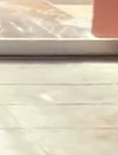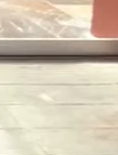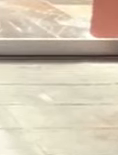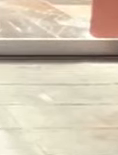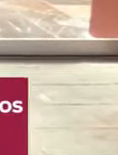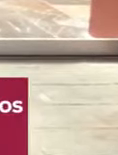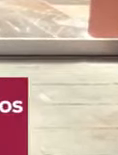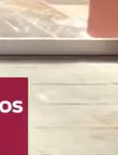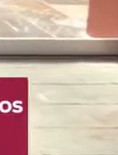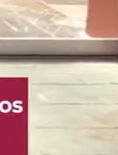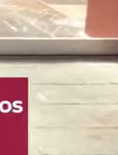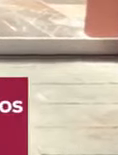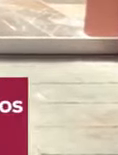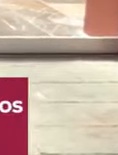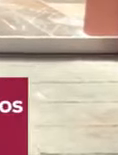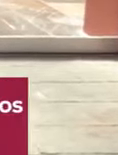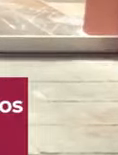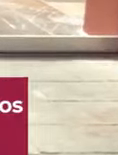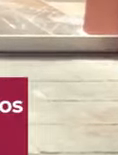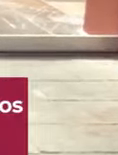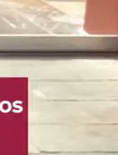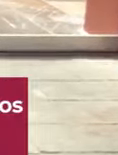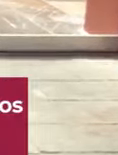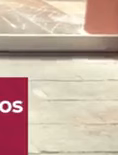que ya no soy transitorio.